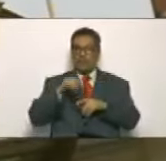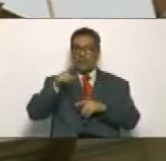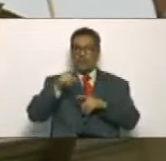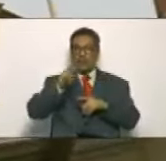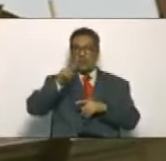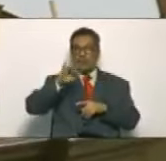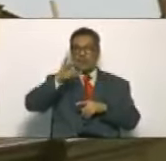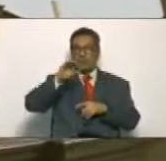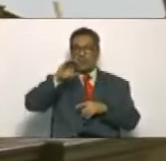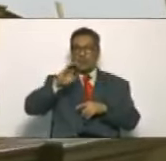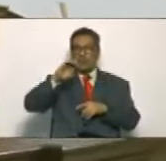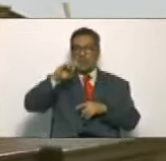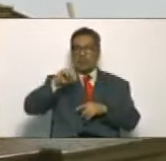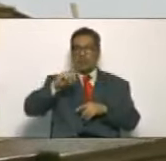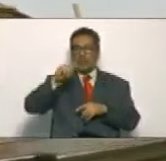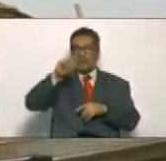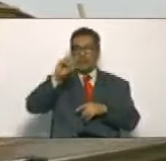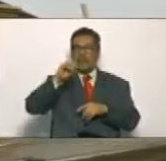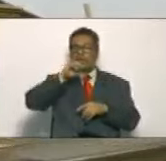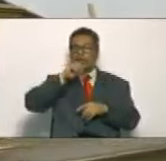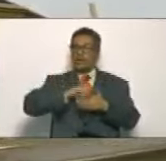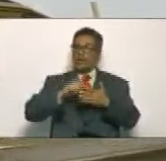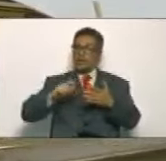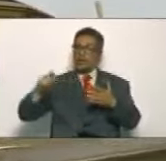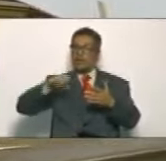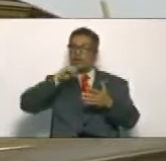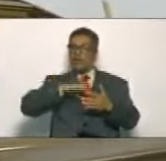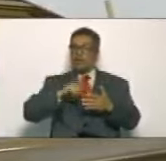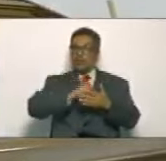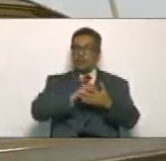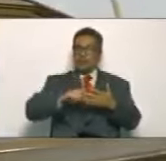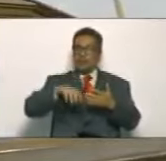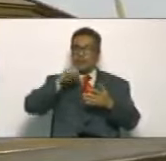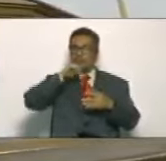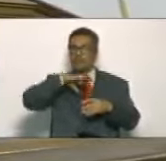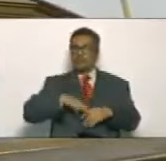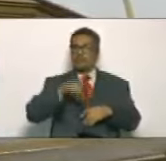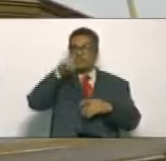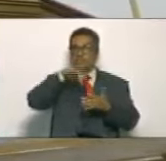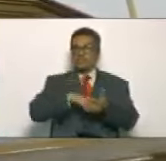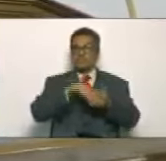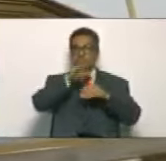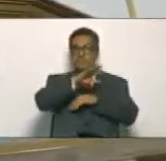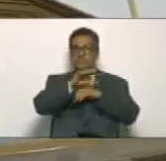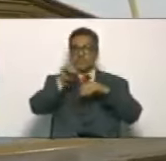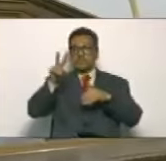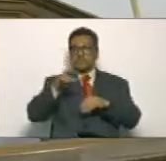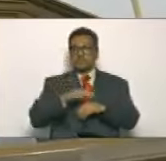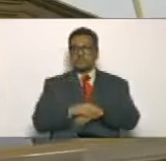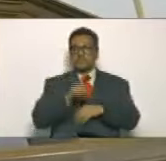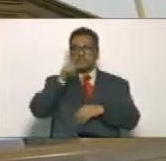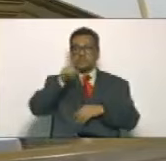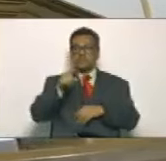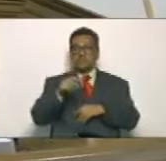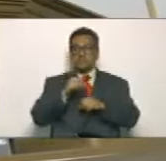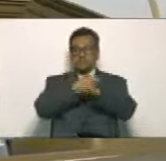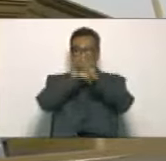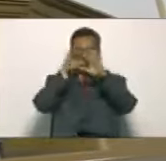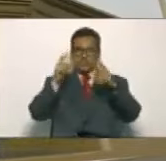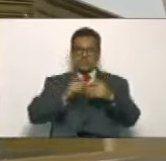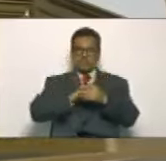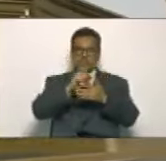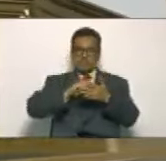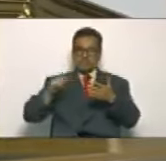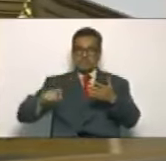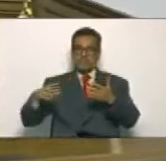Vicente Lecuna, en escritos de la historia para el Archivo Nacional de la Historia en 1952, deja claro con las